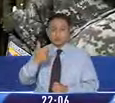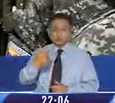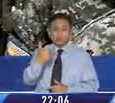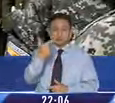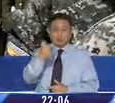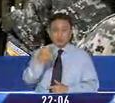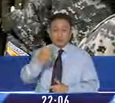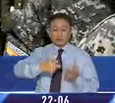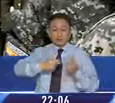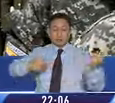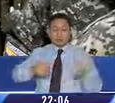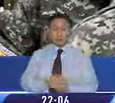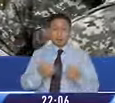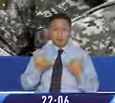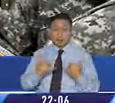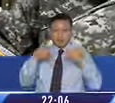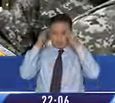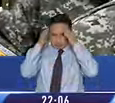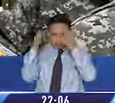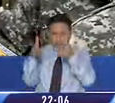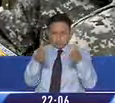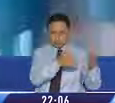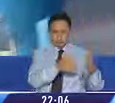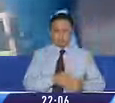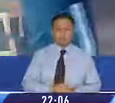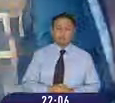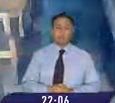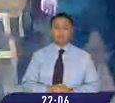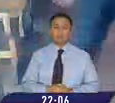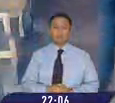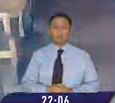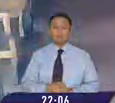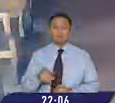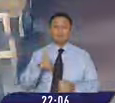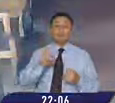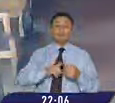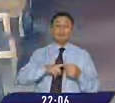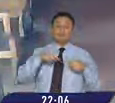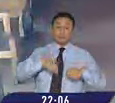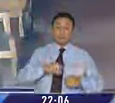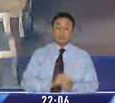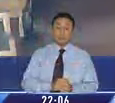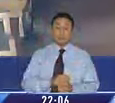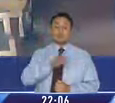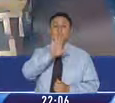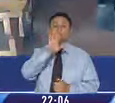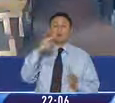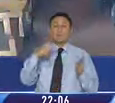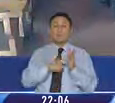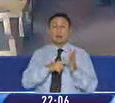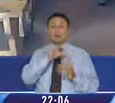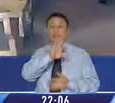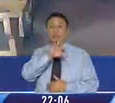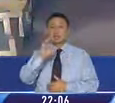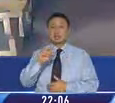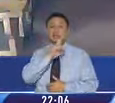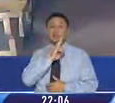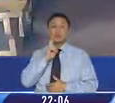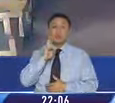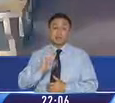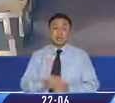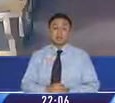vamos a caracterizar y trabajar con la temporalidad del delito. En DMQ han registrado cerca de 5.500 restaurantes.